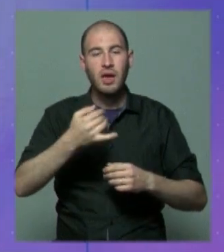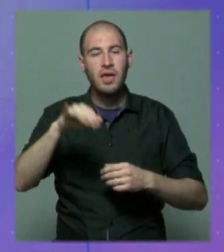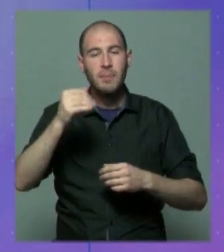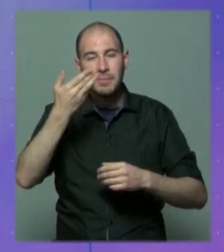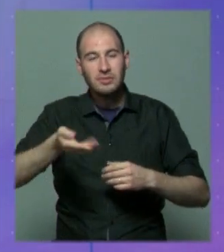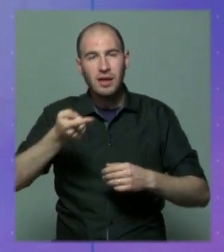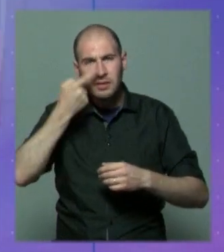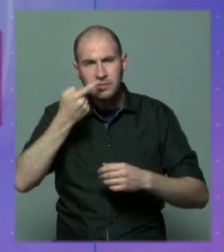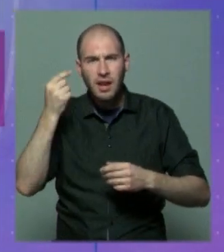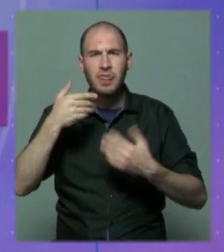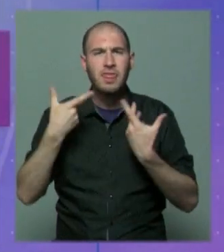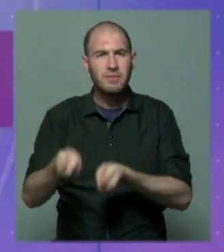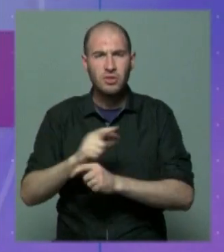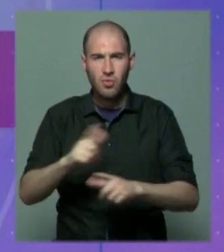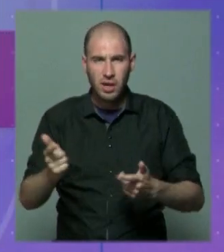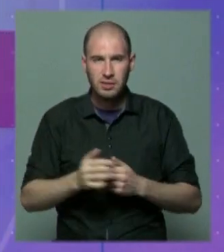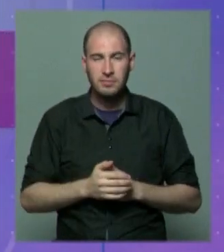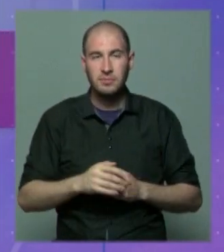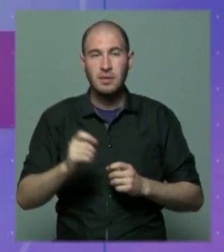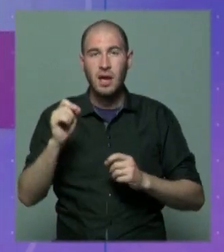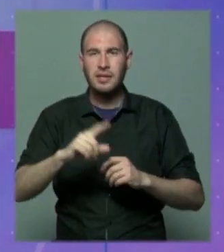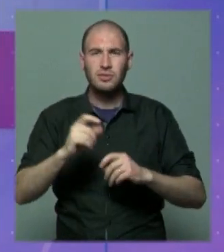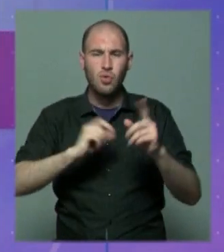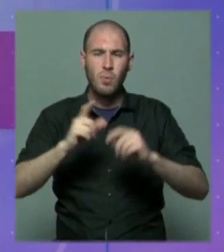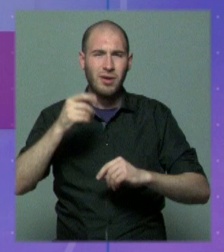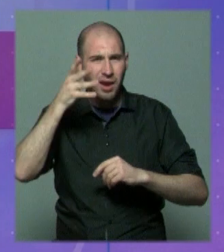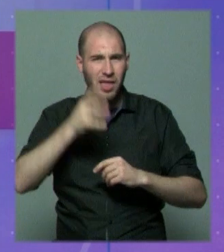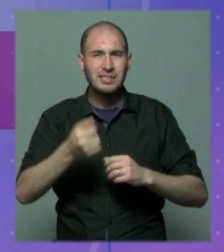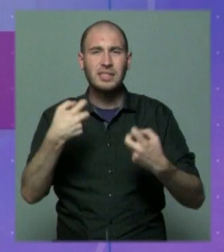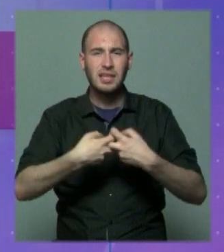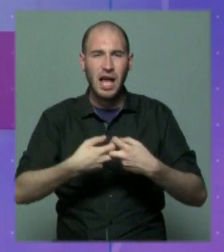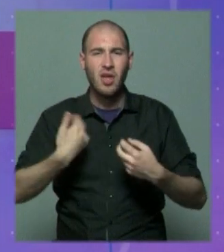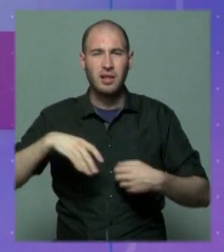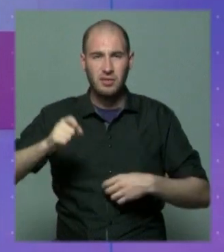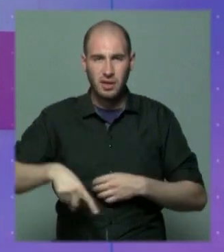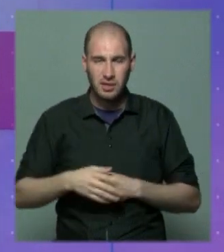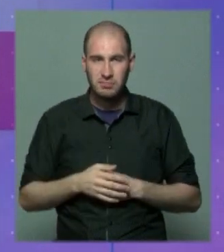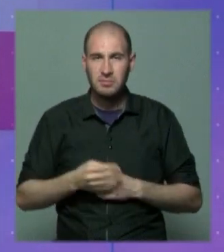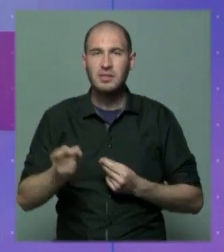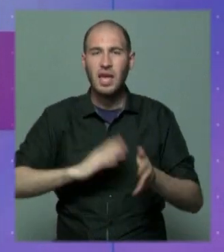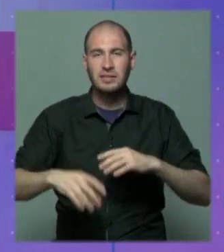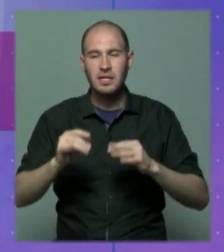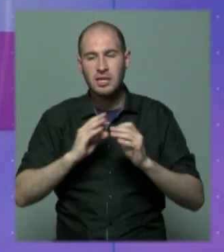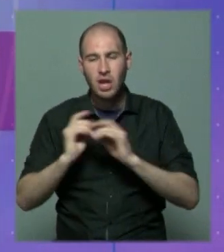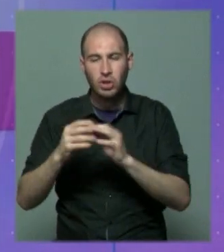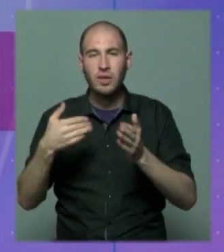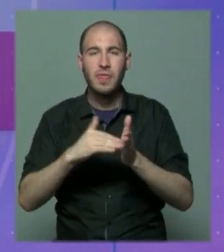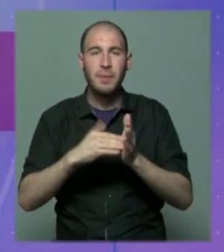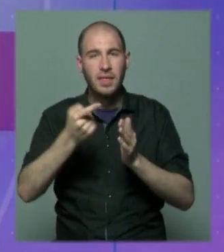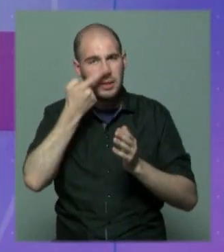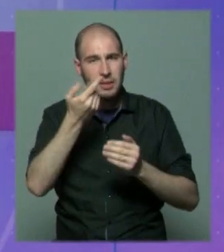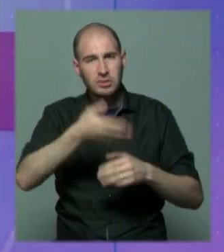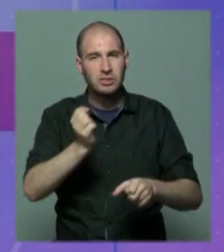los trabajadores y porque cometen un error muy grande los sindicatos argentinos. Lo que tienen que hacer es negociar defendiendo los intereses